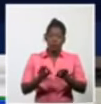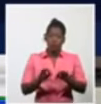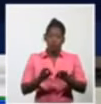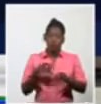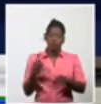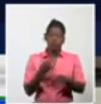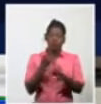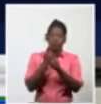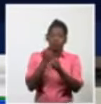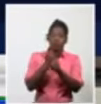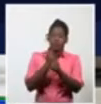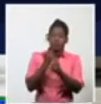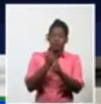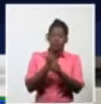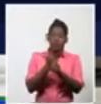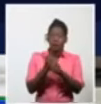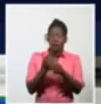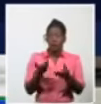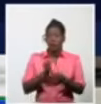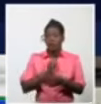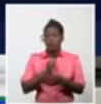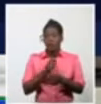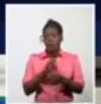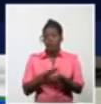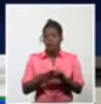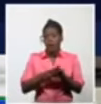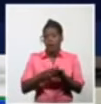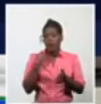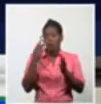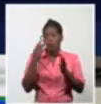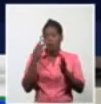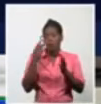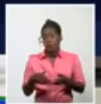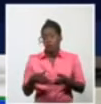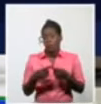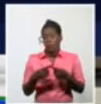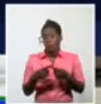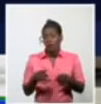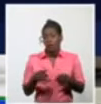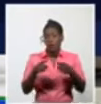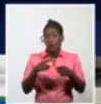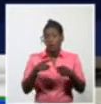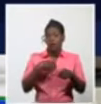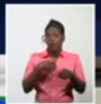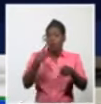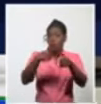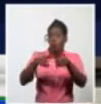que ningún paciente, a pesar de que tengan a veces enfermedades asociadas,